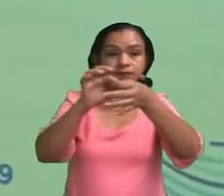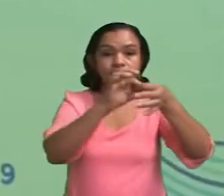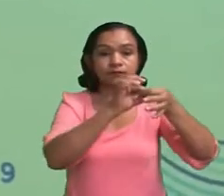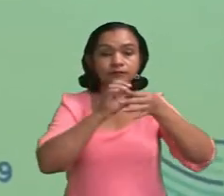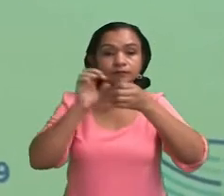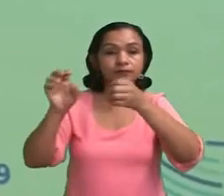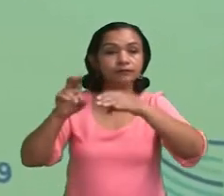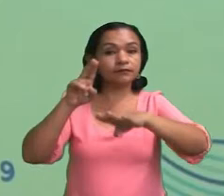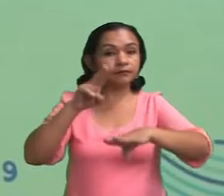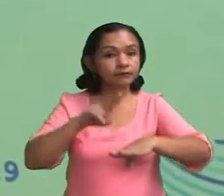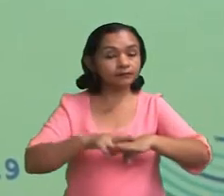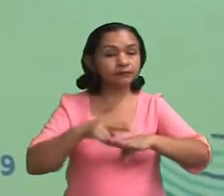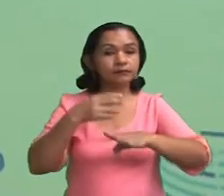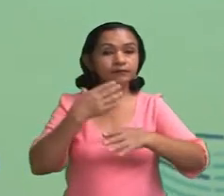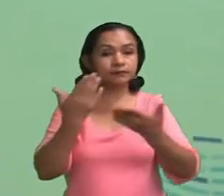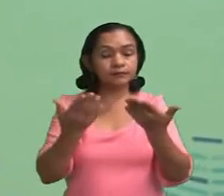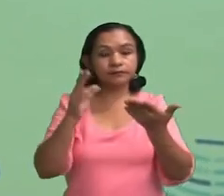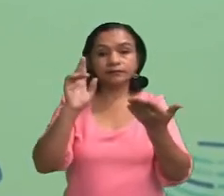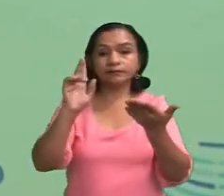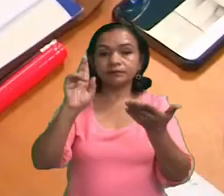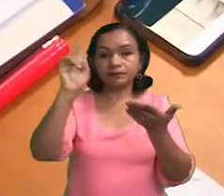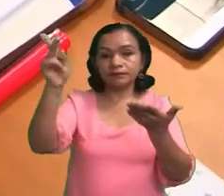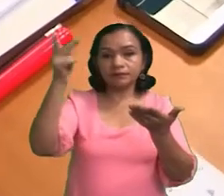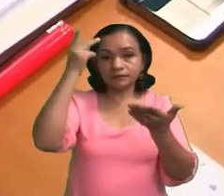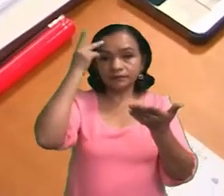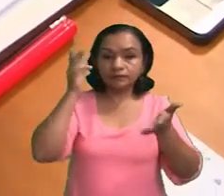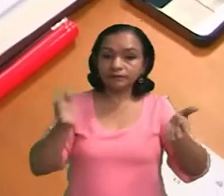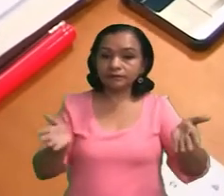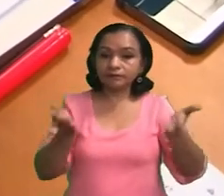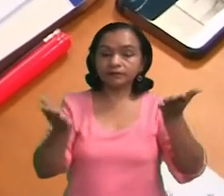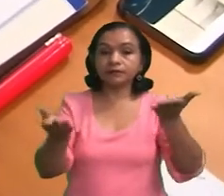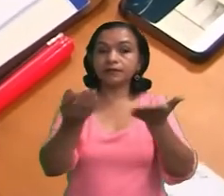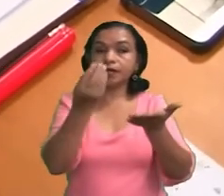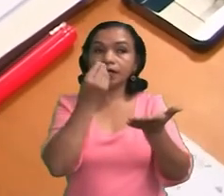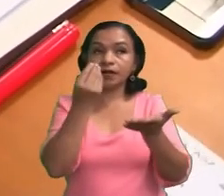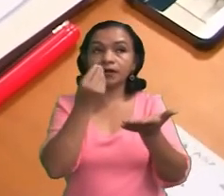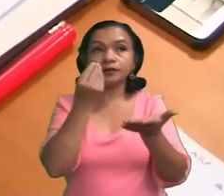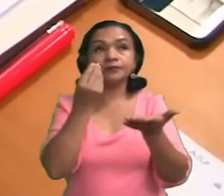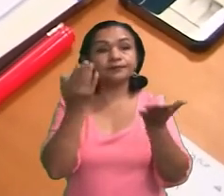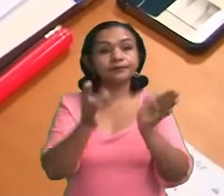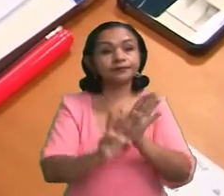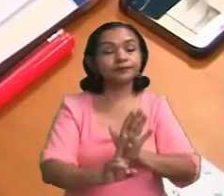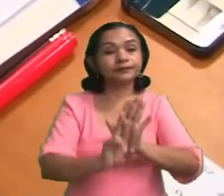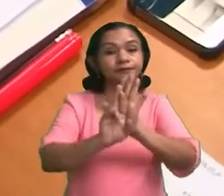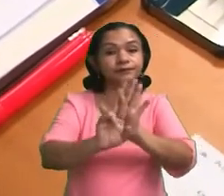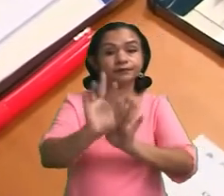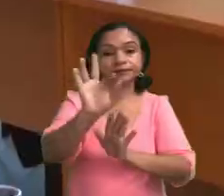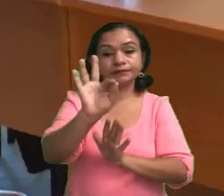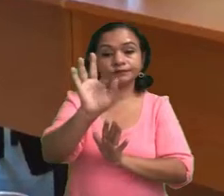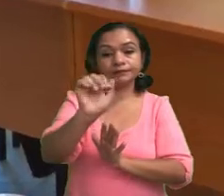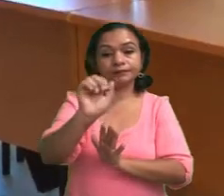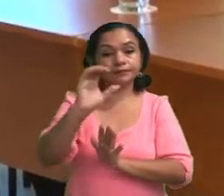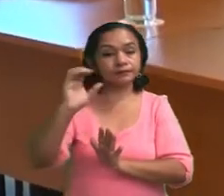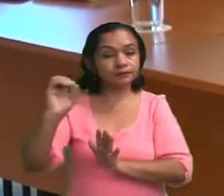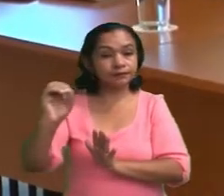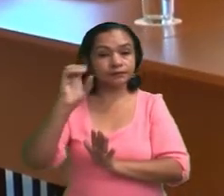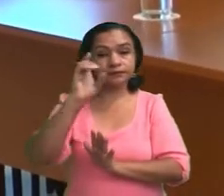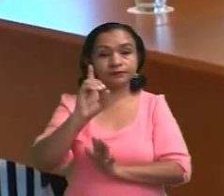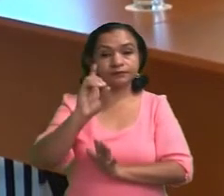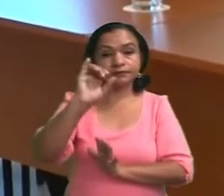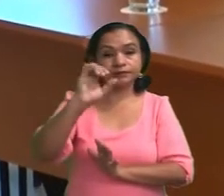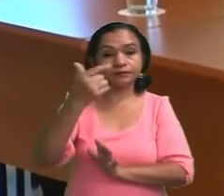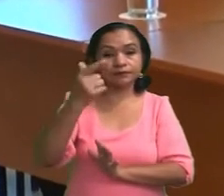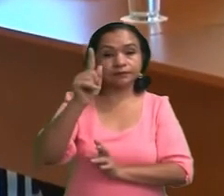Nacional por promover políticas que garantizan los alimentos. La representante de la FAO dijo que este digesto jurídico